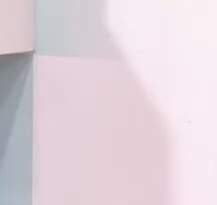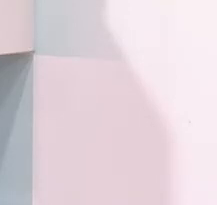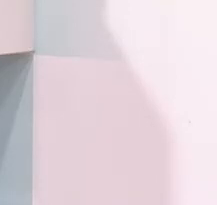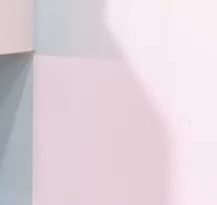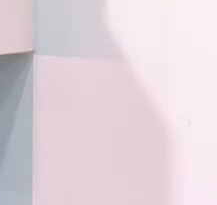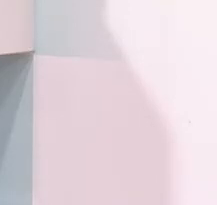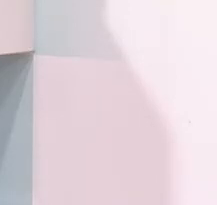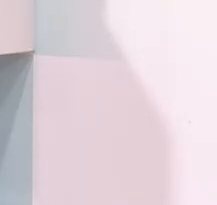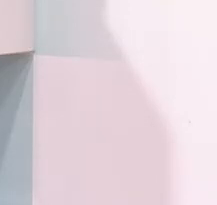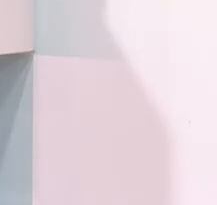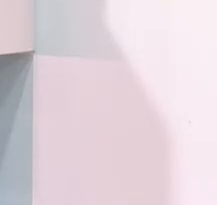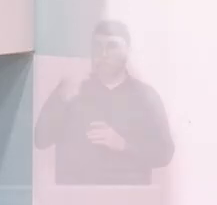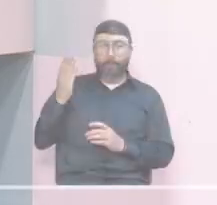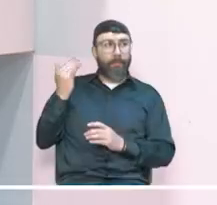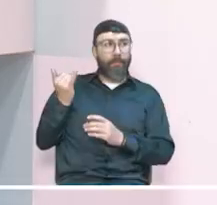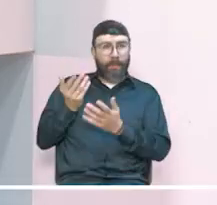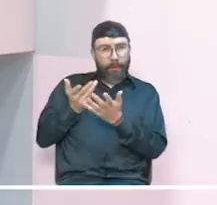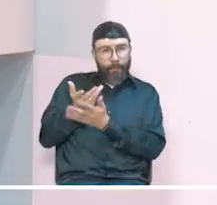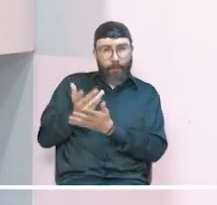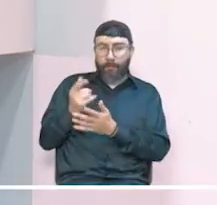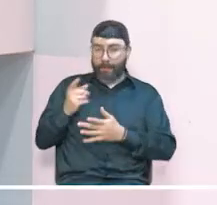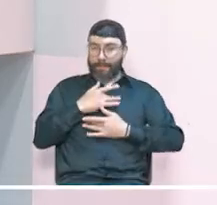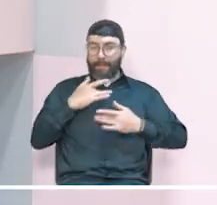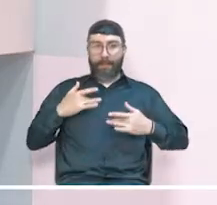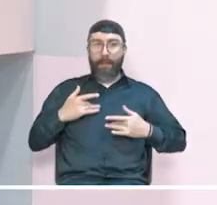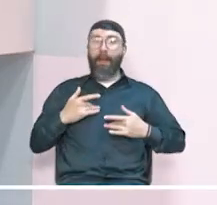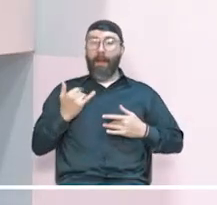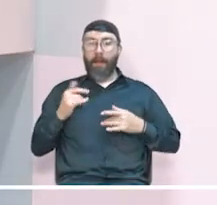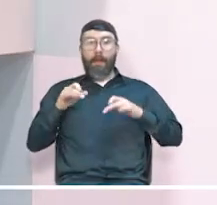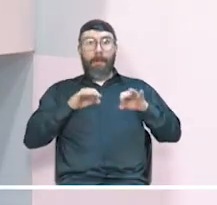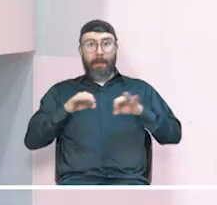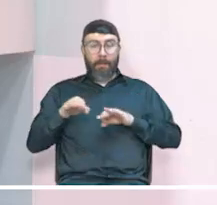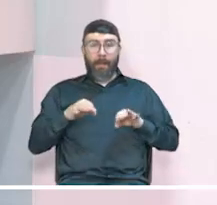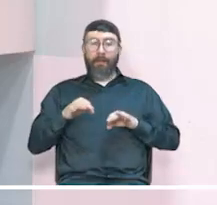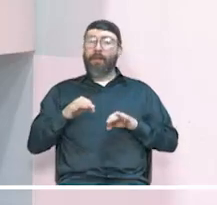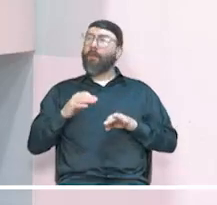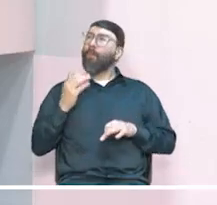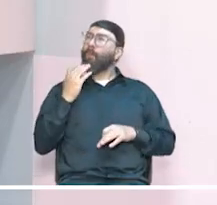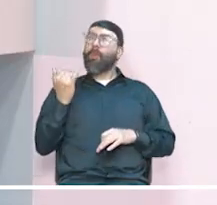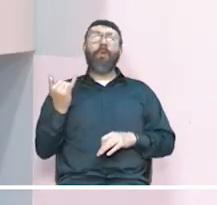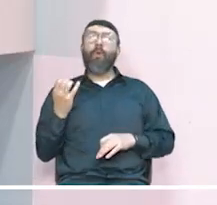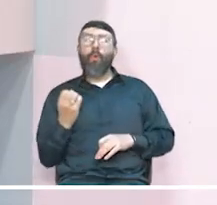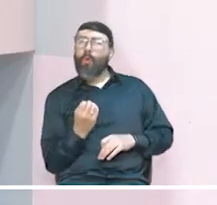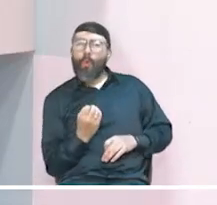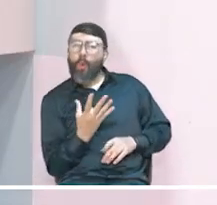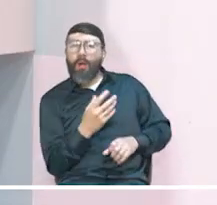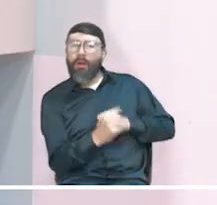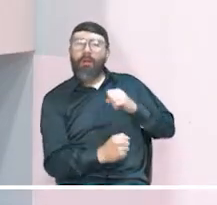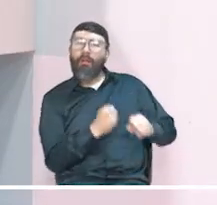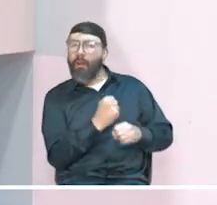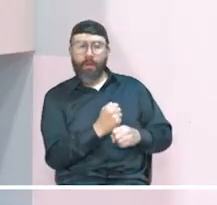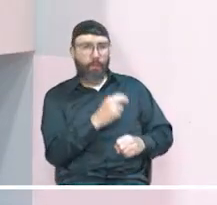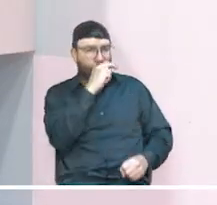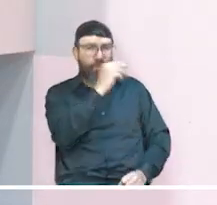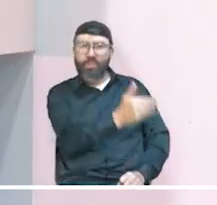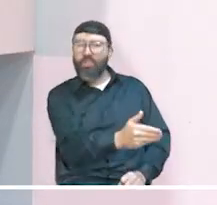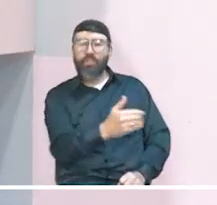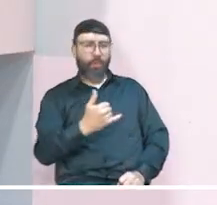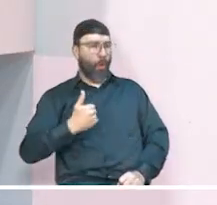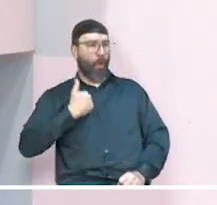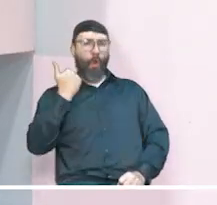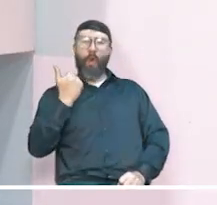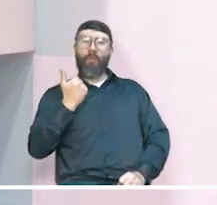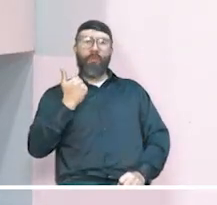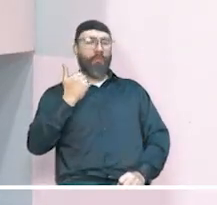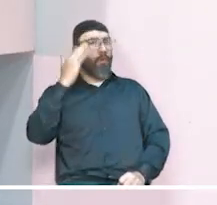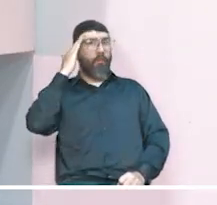notas saludables y ya les vamos a contar. Entonces, después en la edad como de escolar o en la adolescencia o en